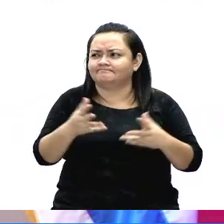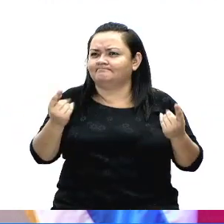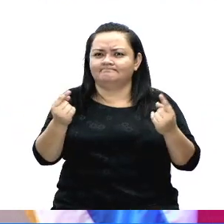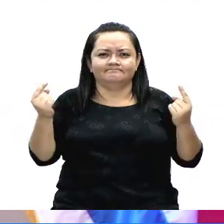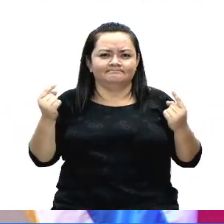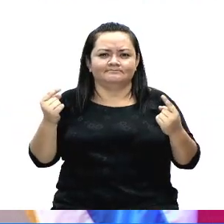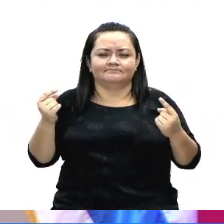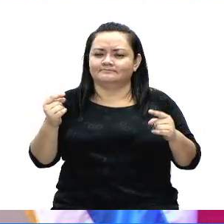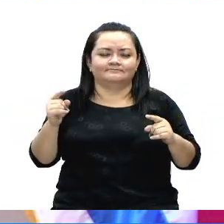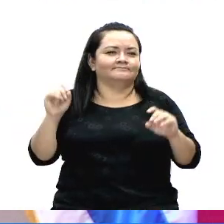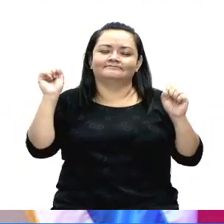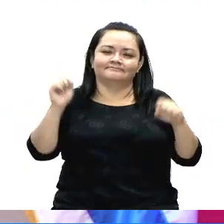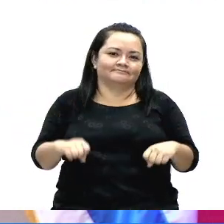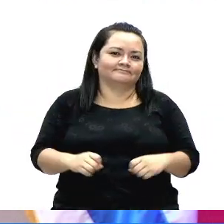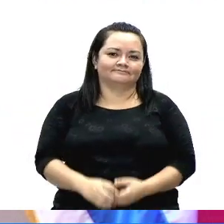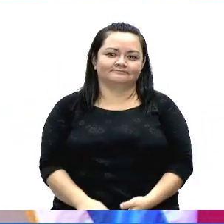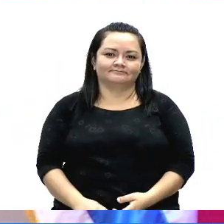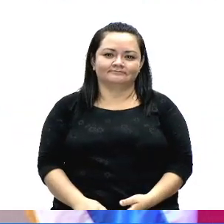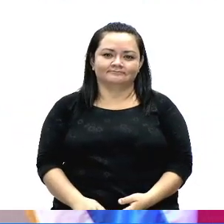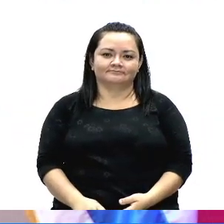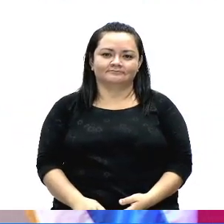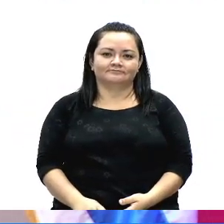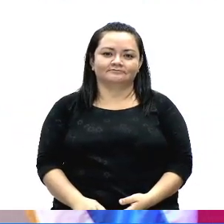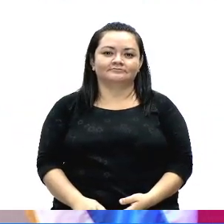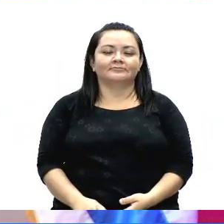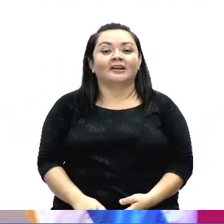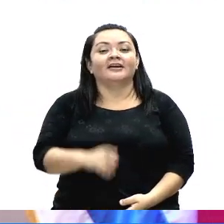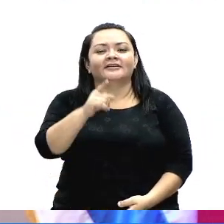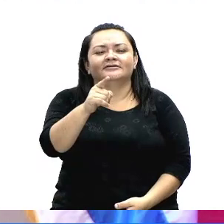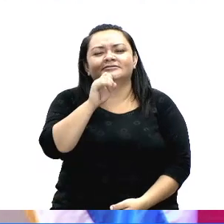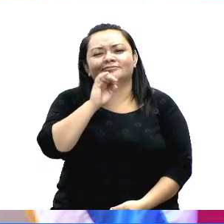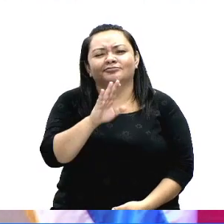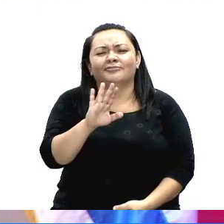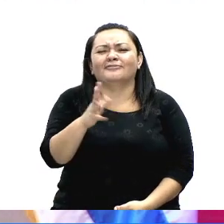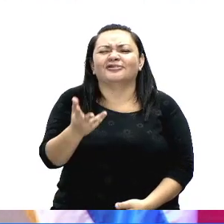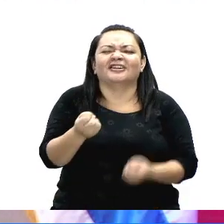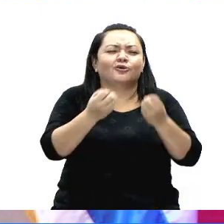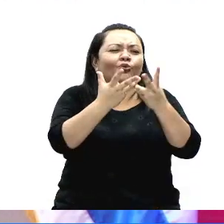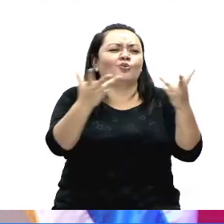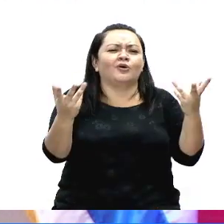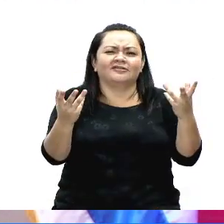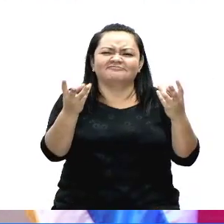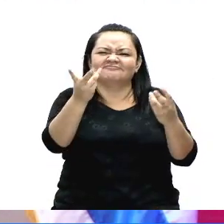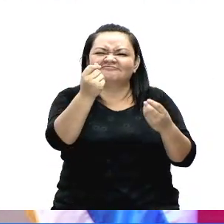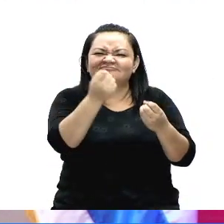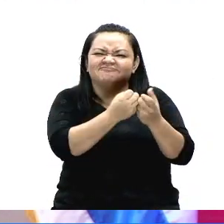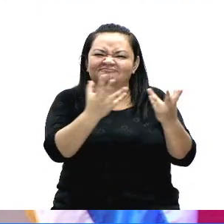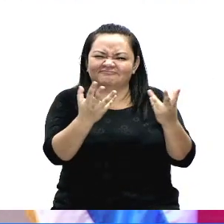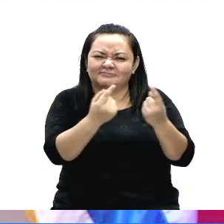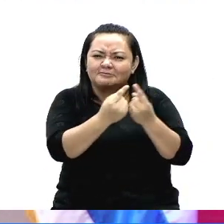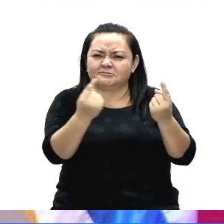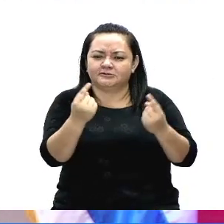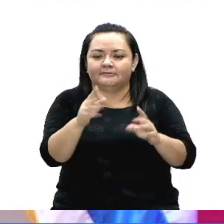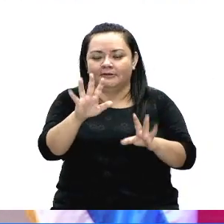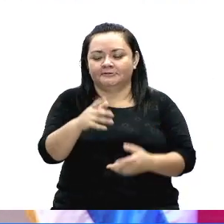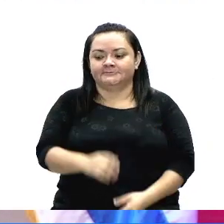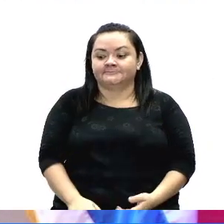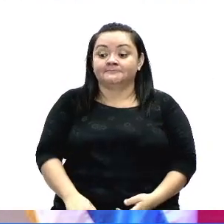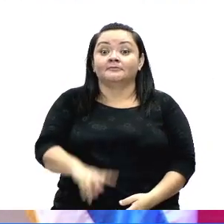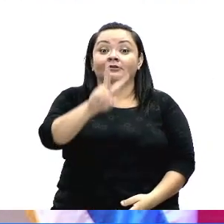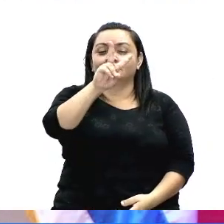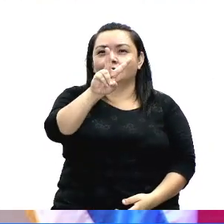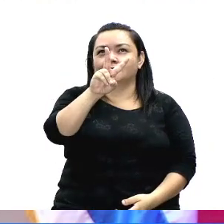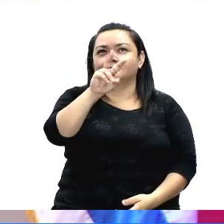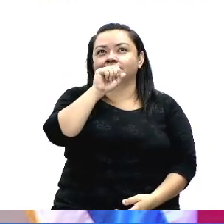personas y no puede ser así dirá usted pastor por qué hablar de cantidad de personas hermanos se cree que entre 2.3